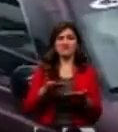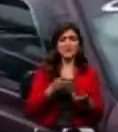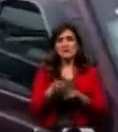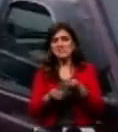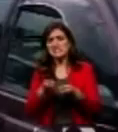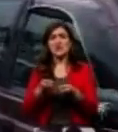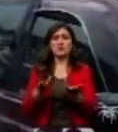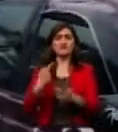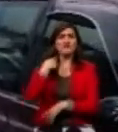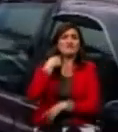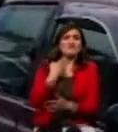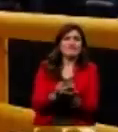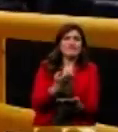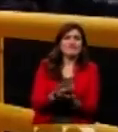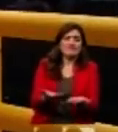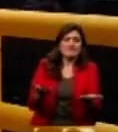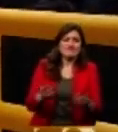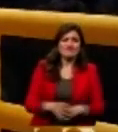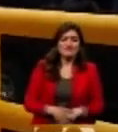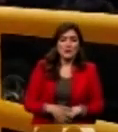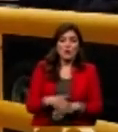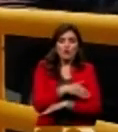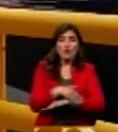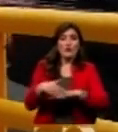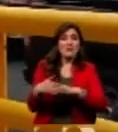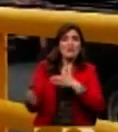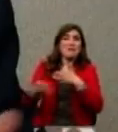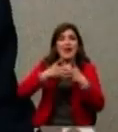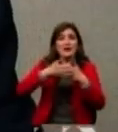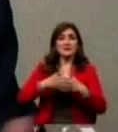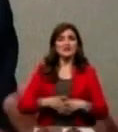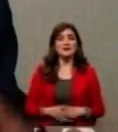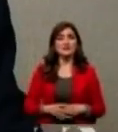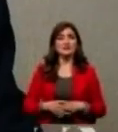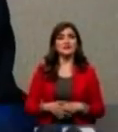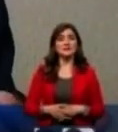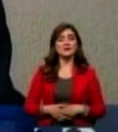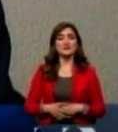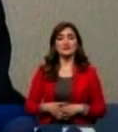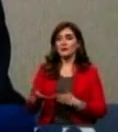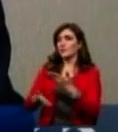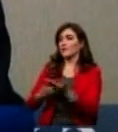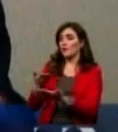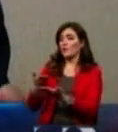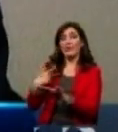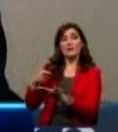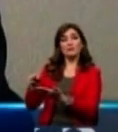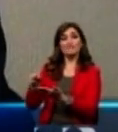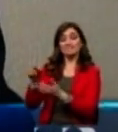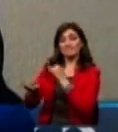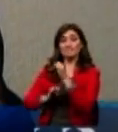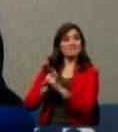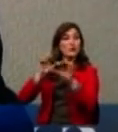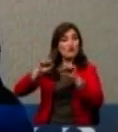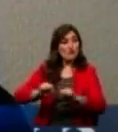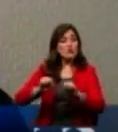a las ingentes pérdidas que significa cerrar una frontera por tanto tiempo. Yo creo que del intercambio, o sea, que se da en el comercio internacional,